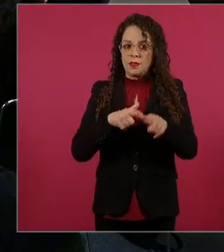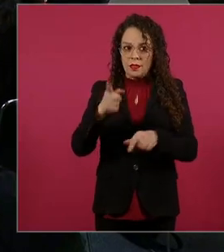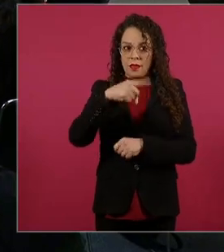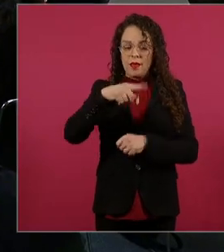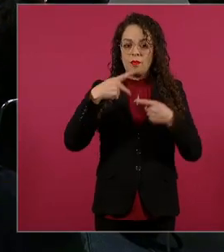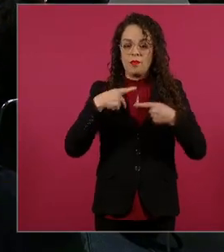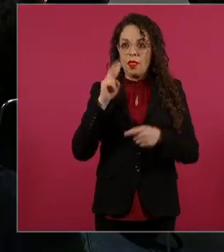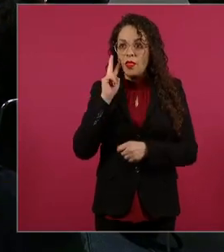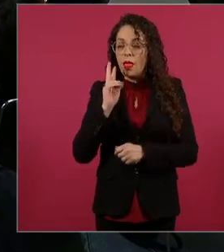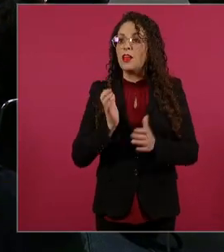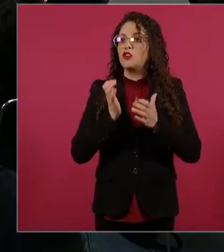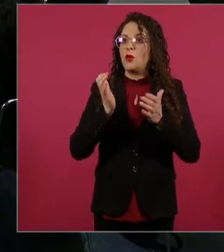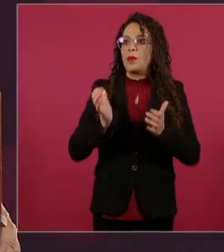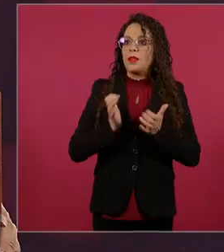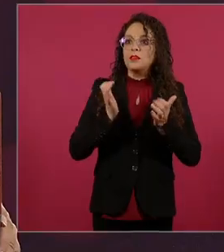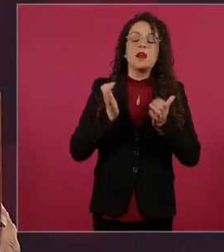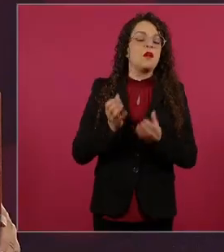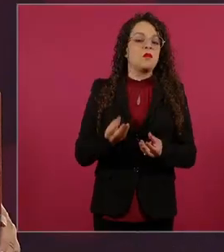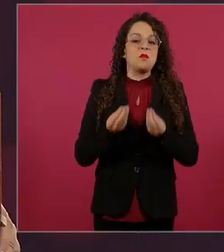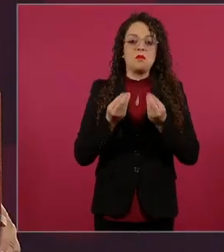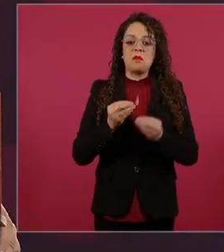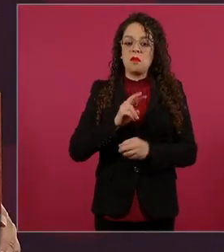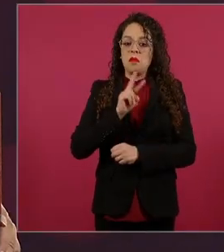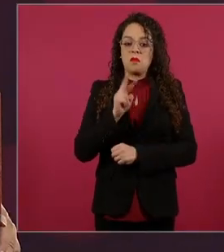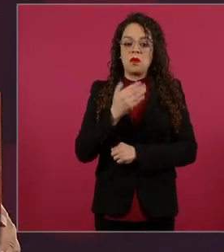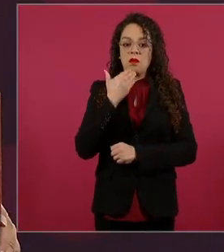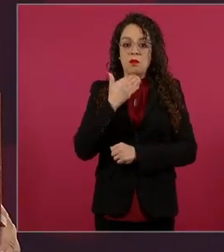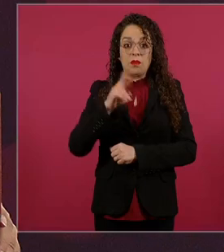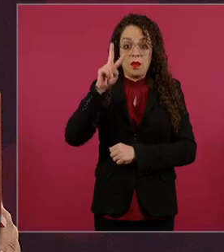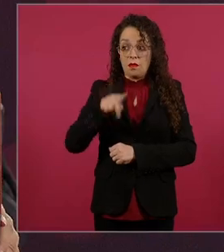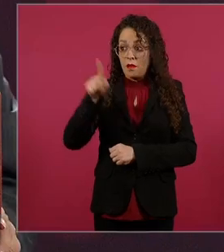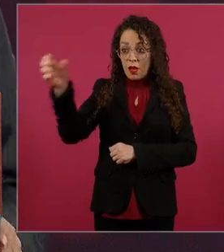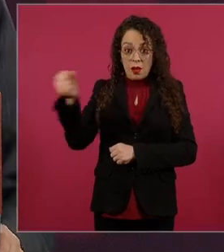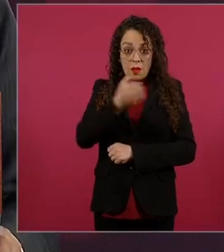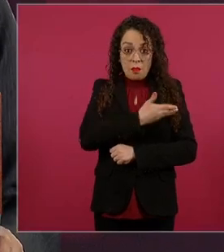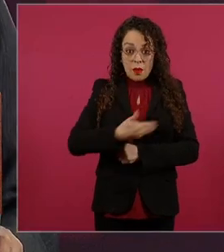Va a ser una Extraordinaria Presidenta